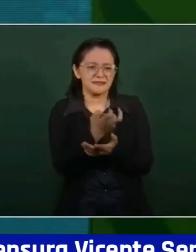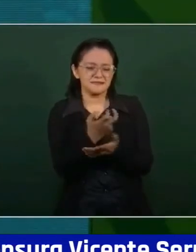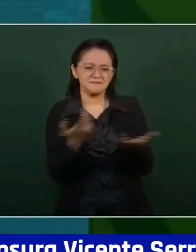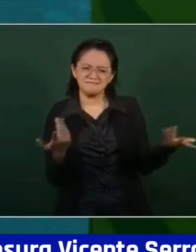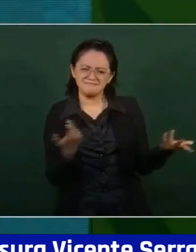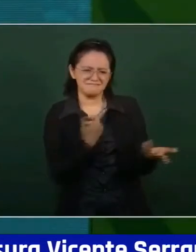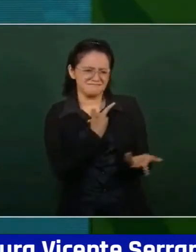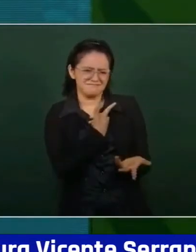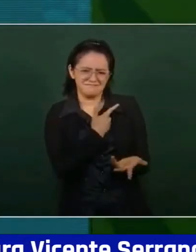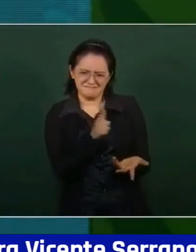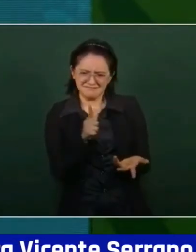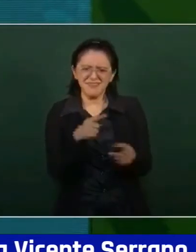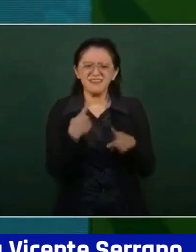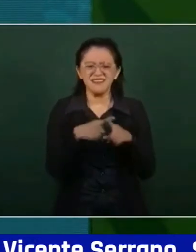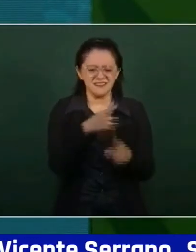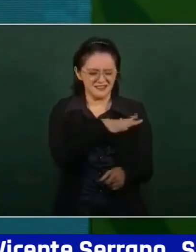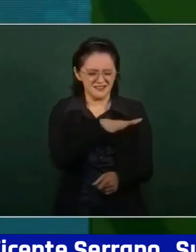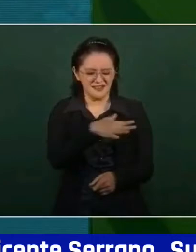Cárdenas